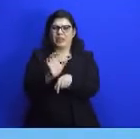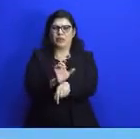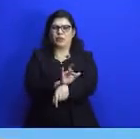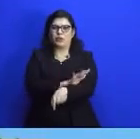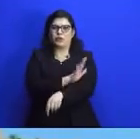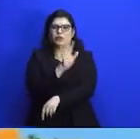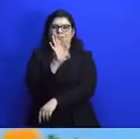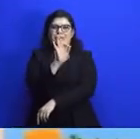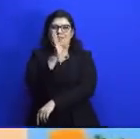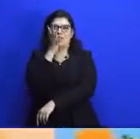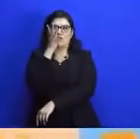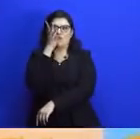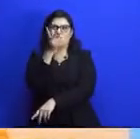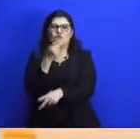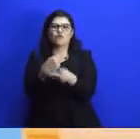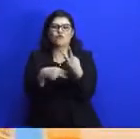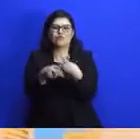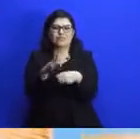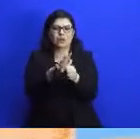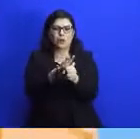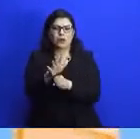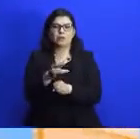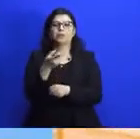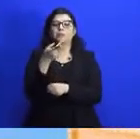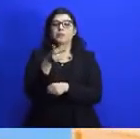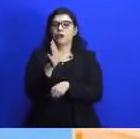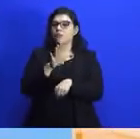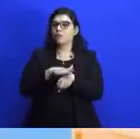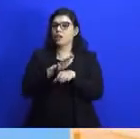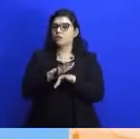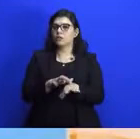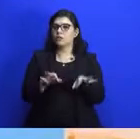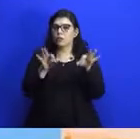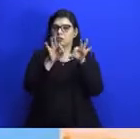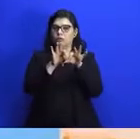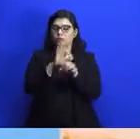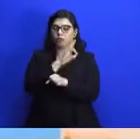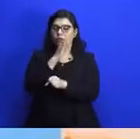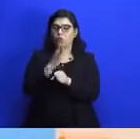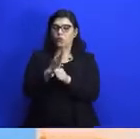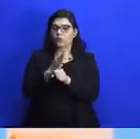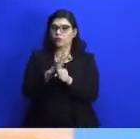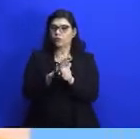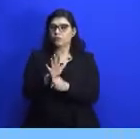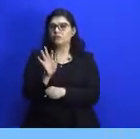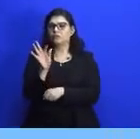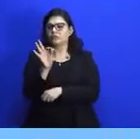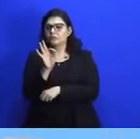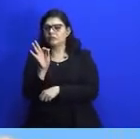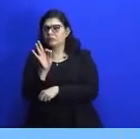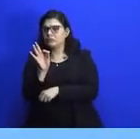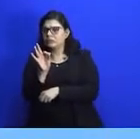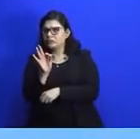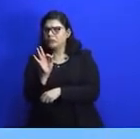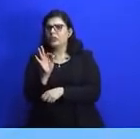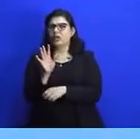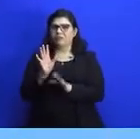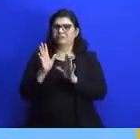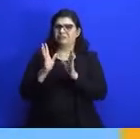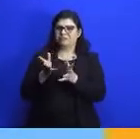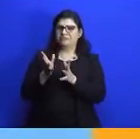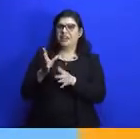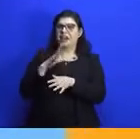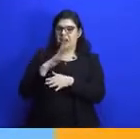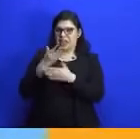venir. Pero lo más importante acá de todo esto es que a pesar de nuestra escala, a pesar de